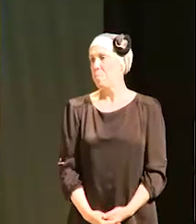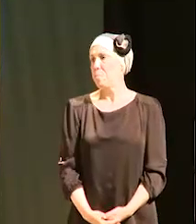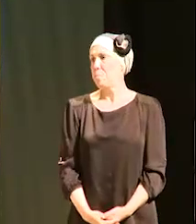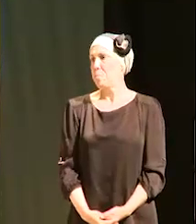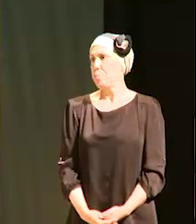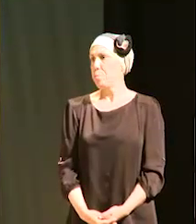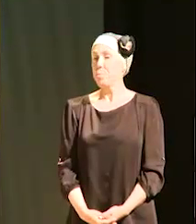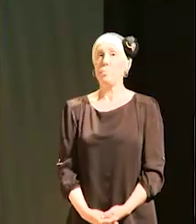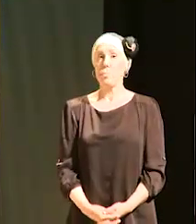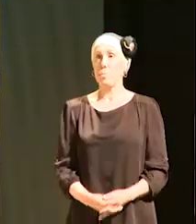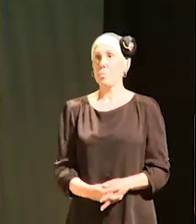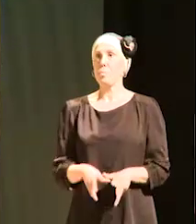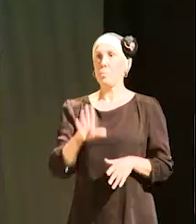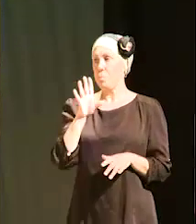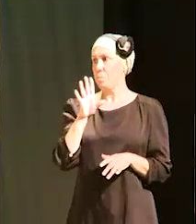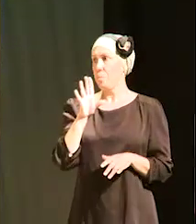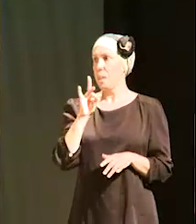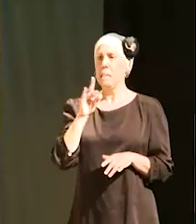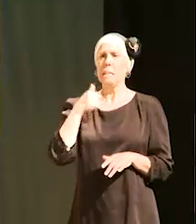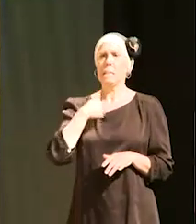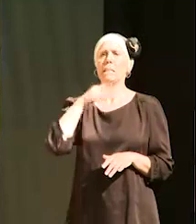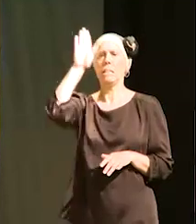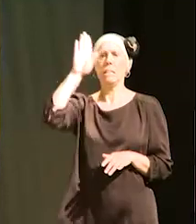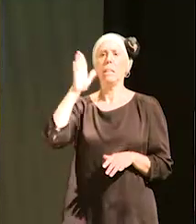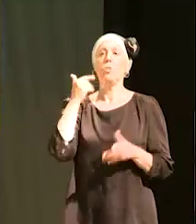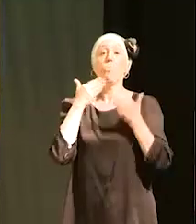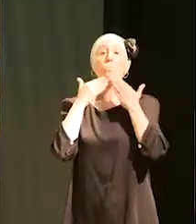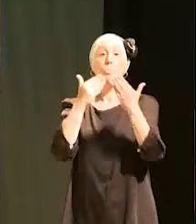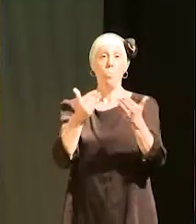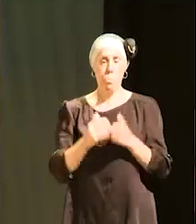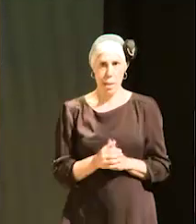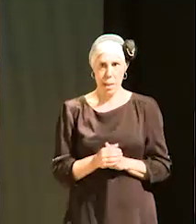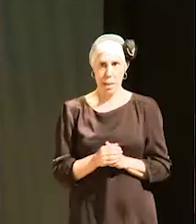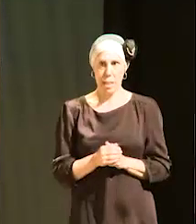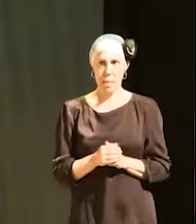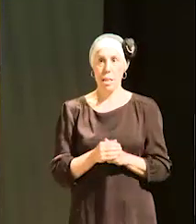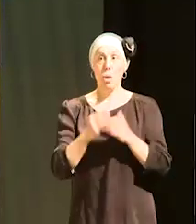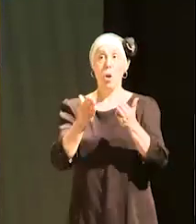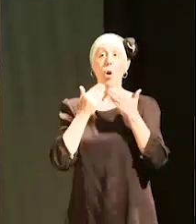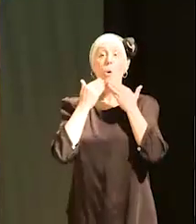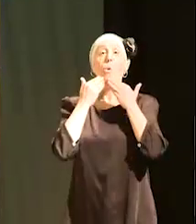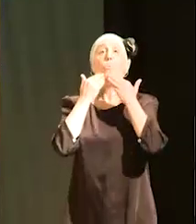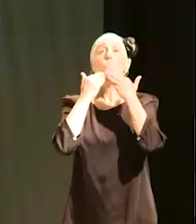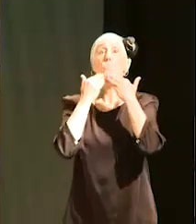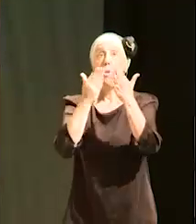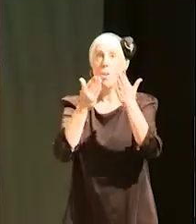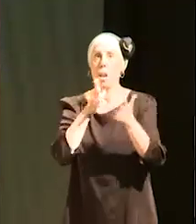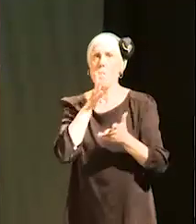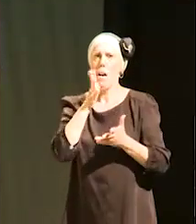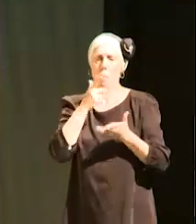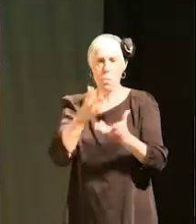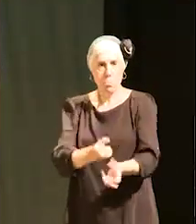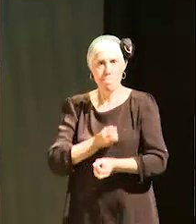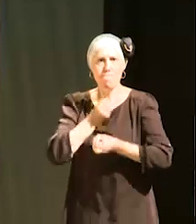si yo quería en primer lugar agradecerte el que hayas traído esta realidad tan